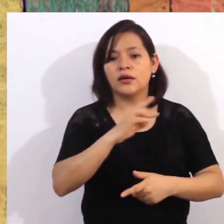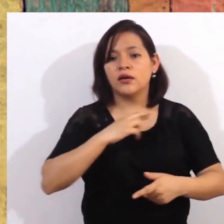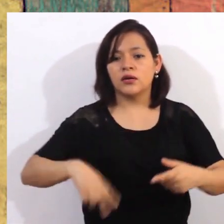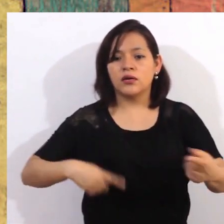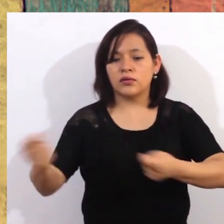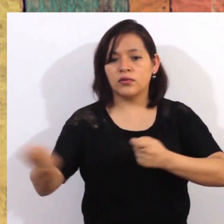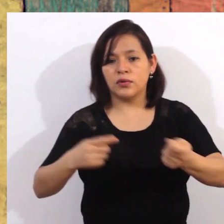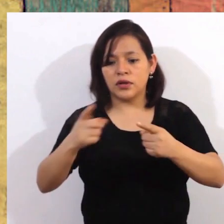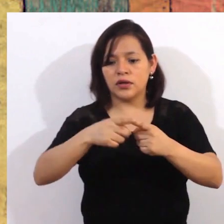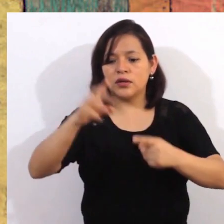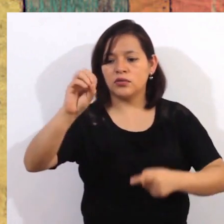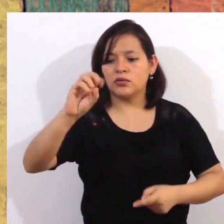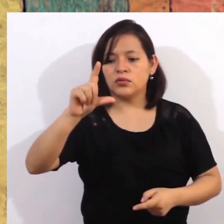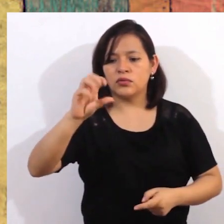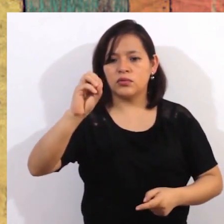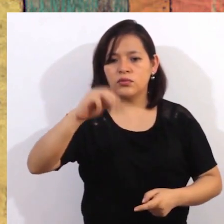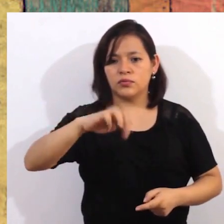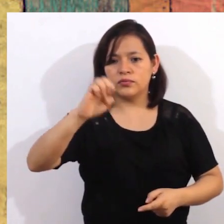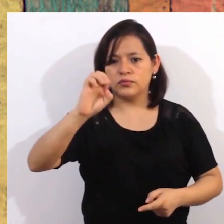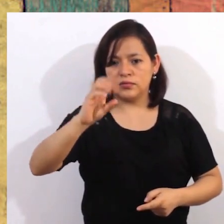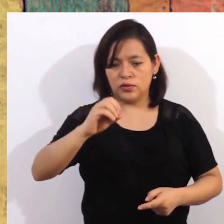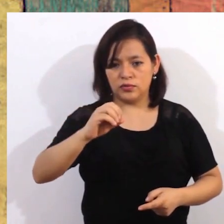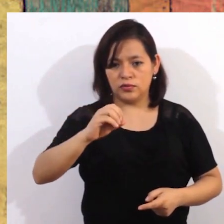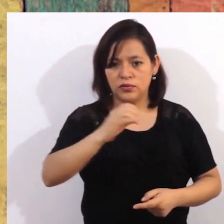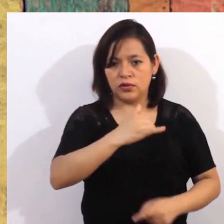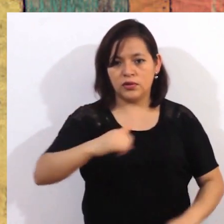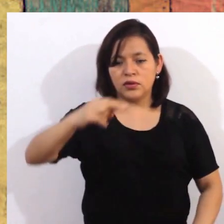que gobernarían y dominarían Egipto, y el norte,